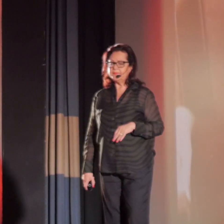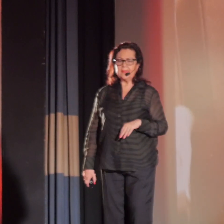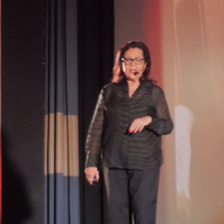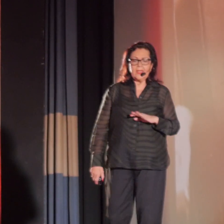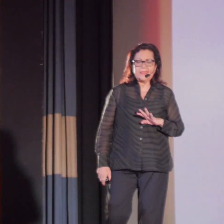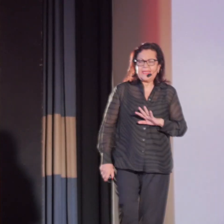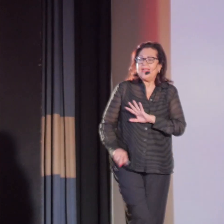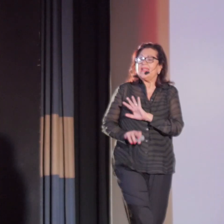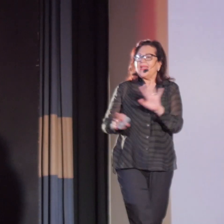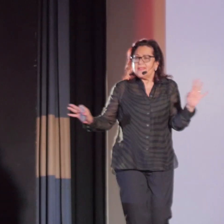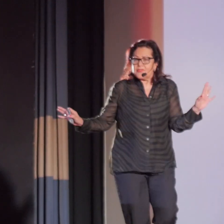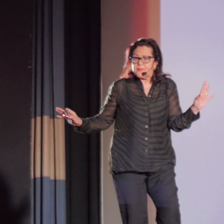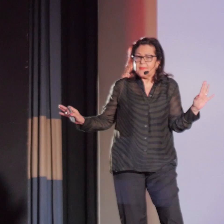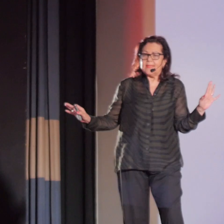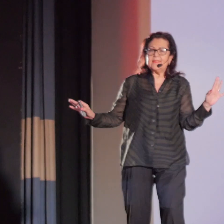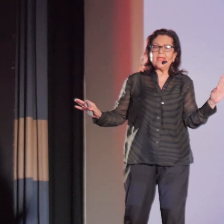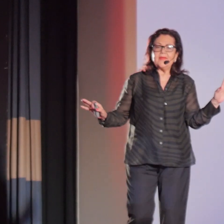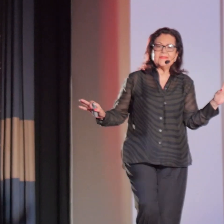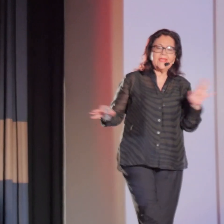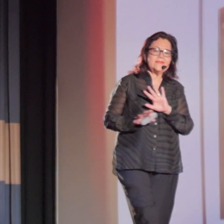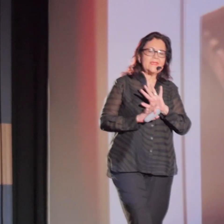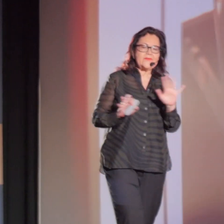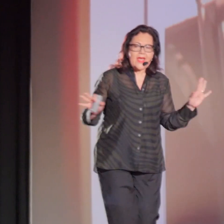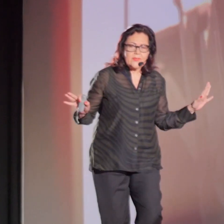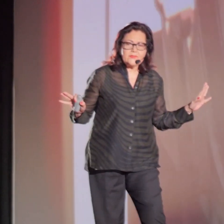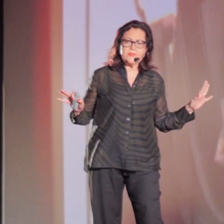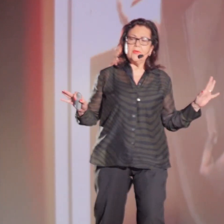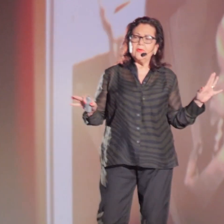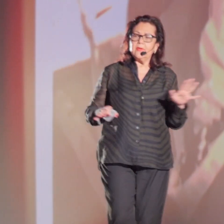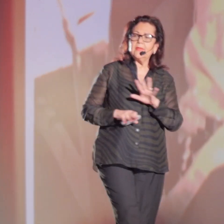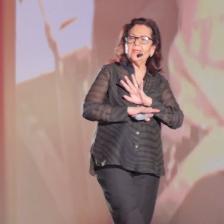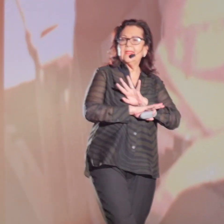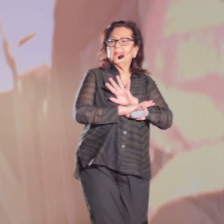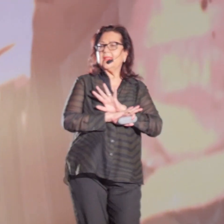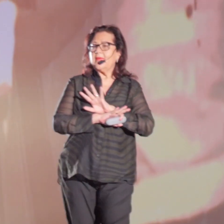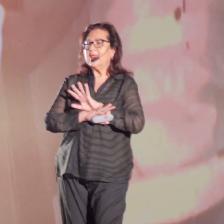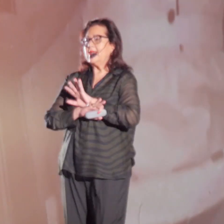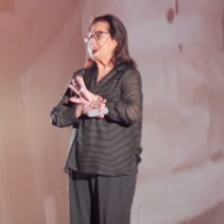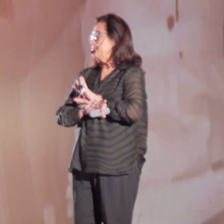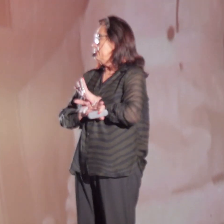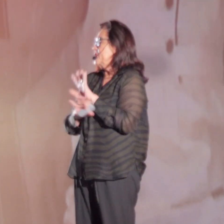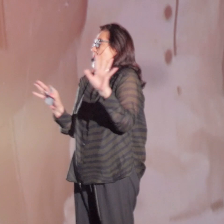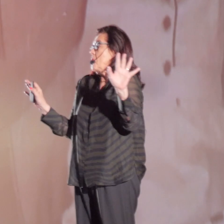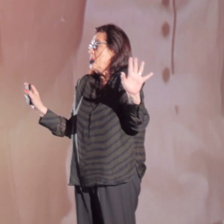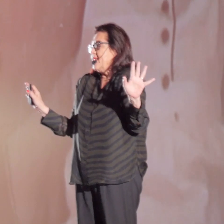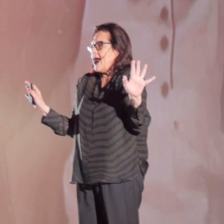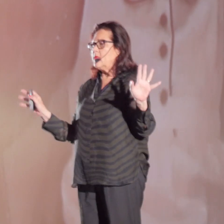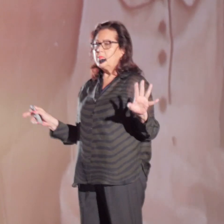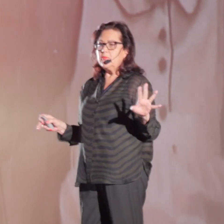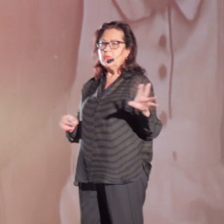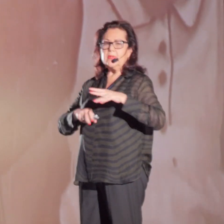bebé tenía el derecho de haberse encerrado en su dolor de haber sido